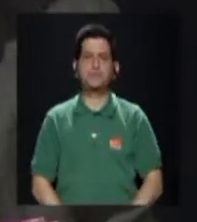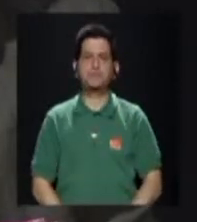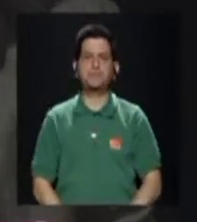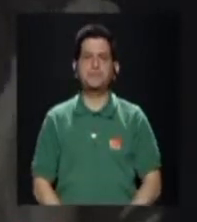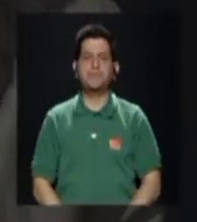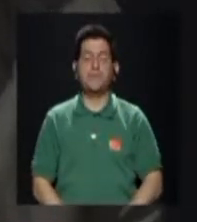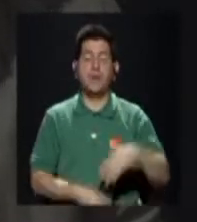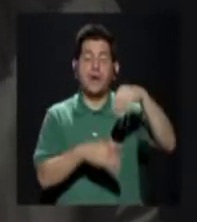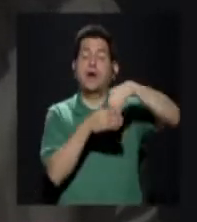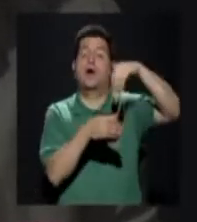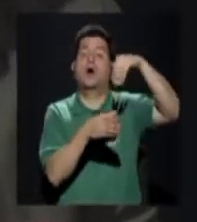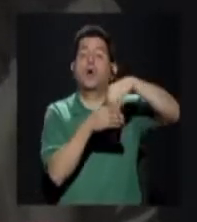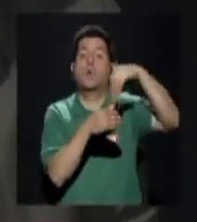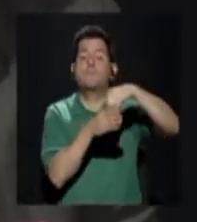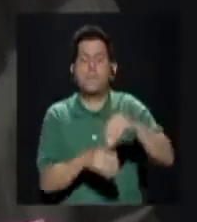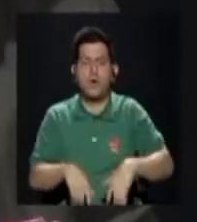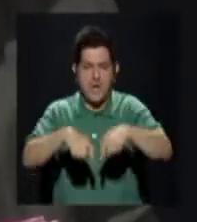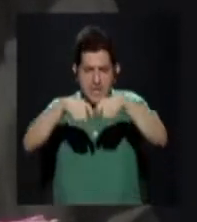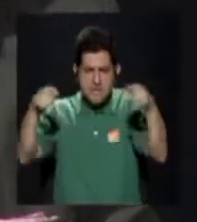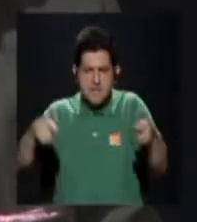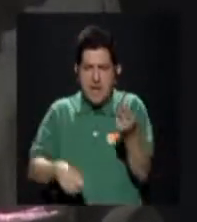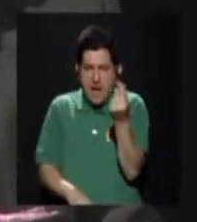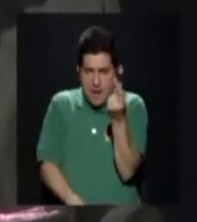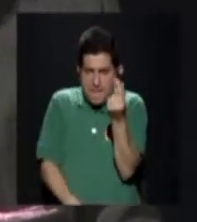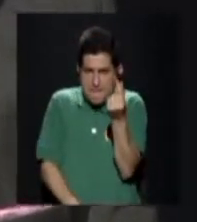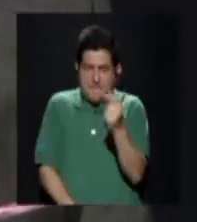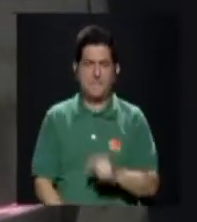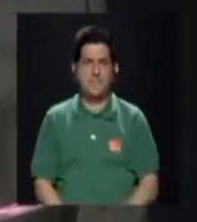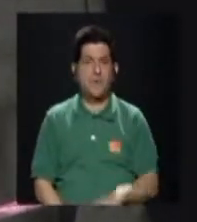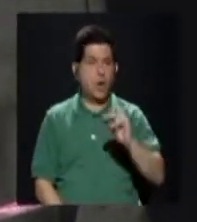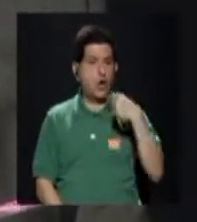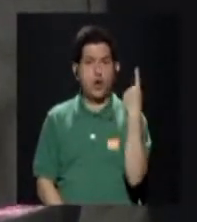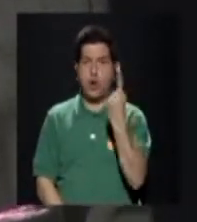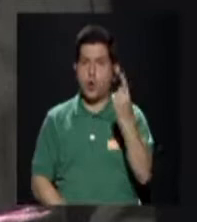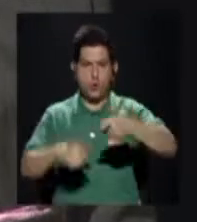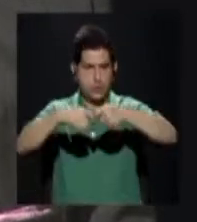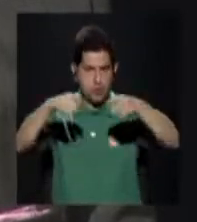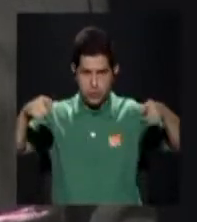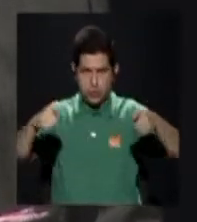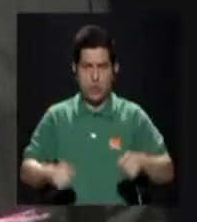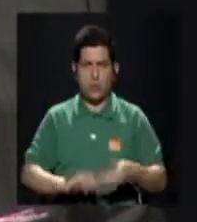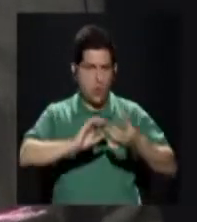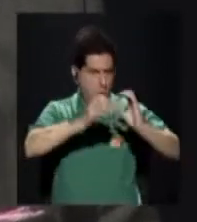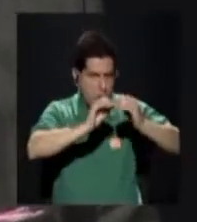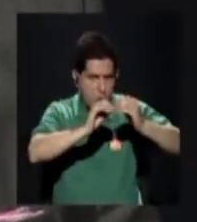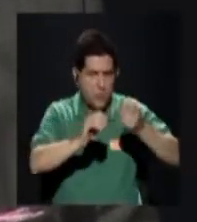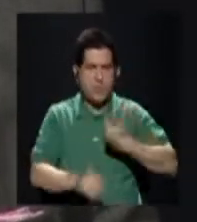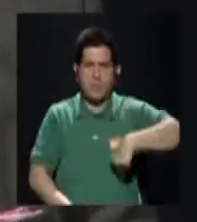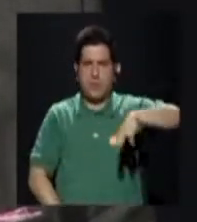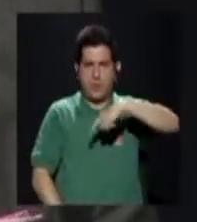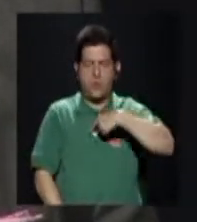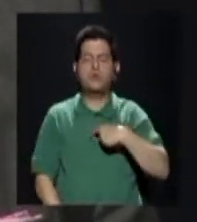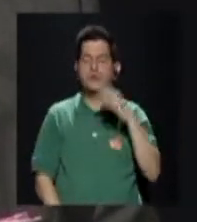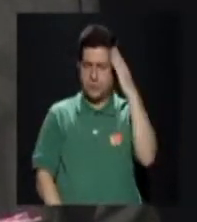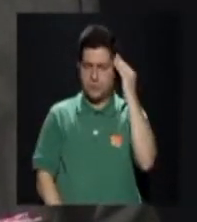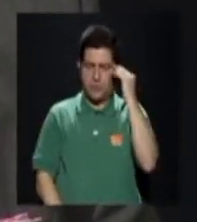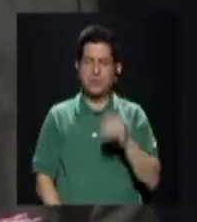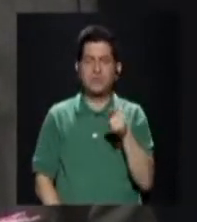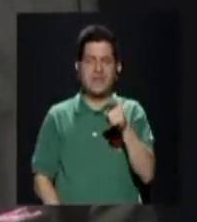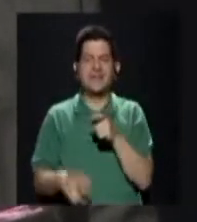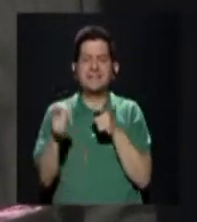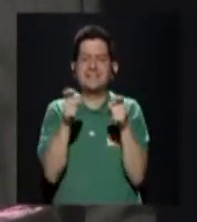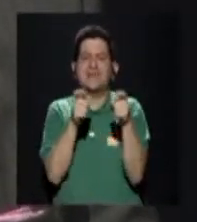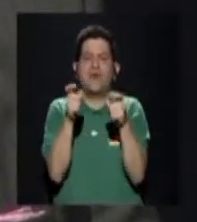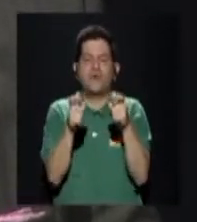un componente en la medición de precios que no solo se mide por un índice, sino que nosotros lo vivimos, que es la parte de los